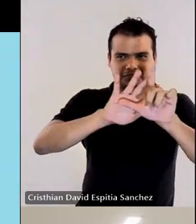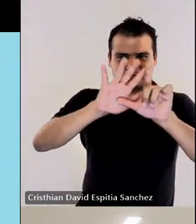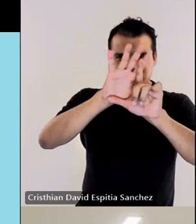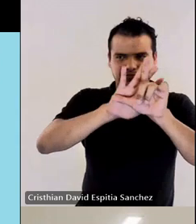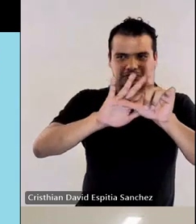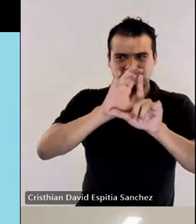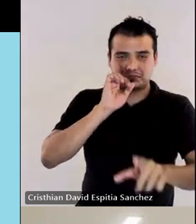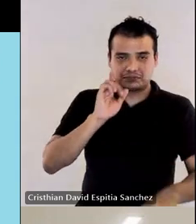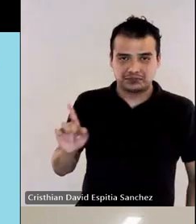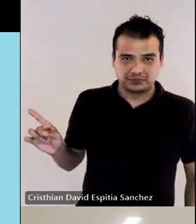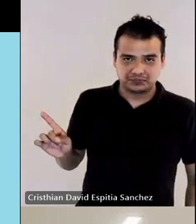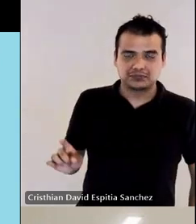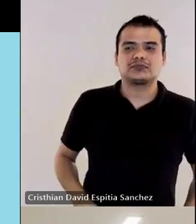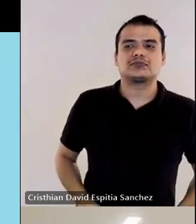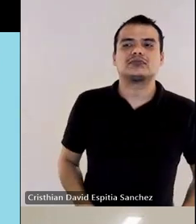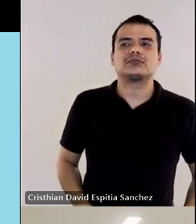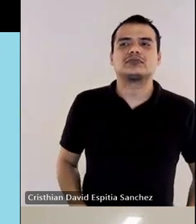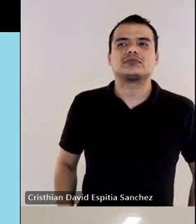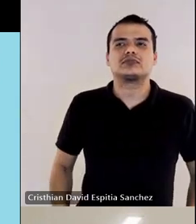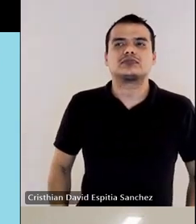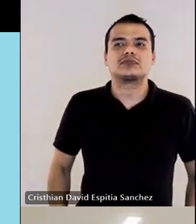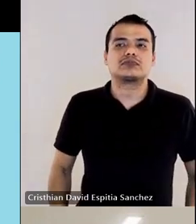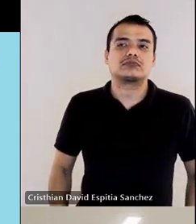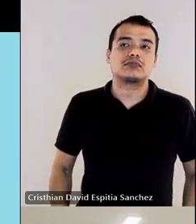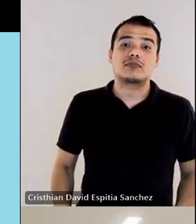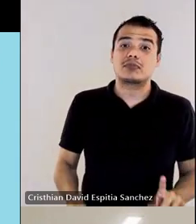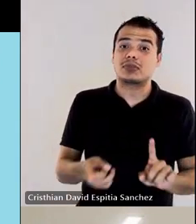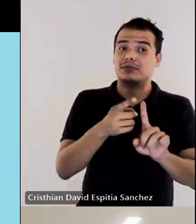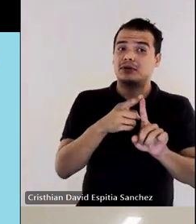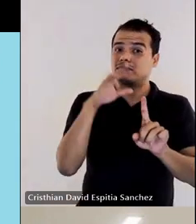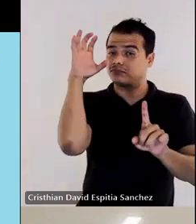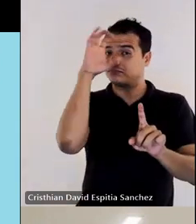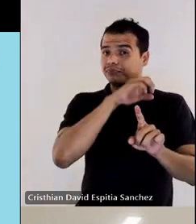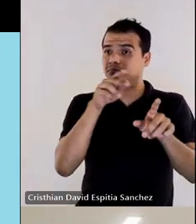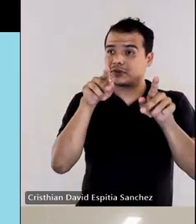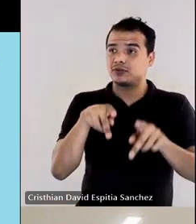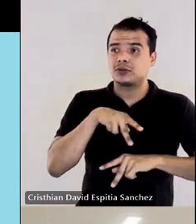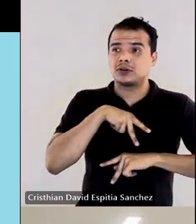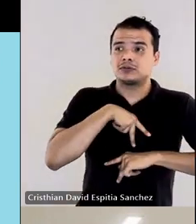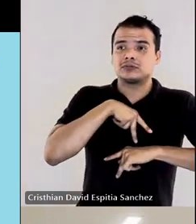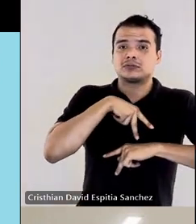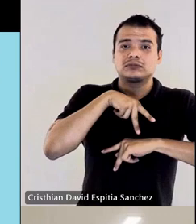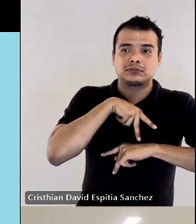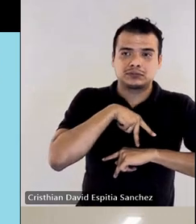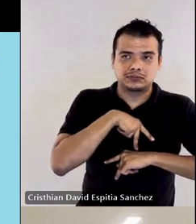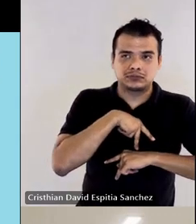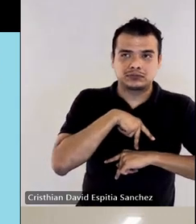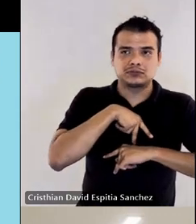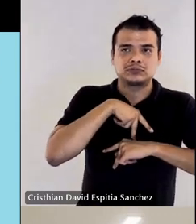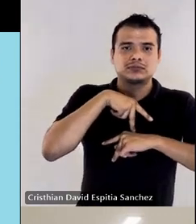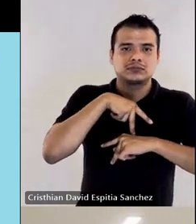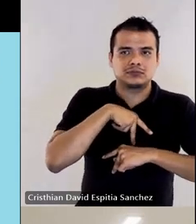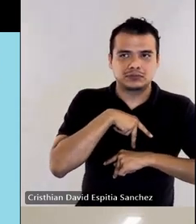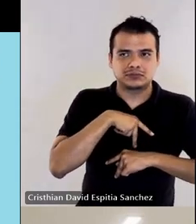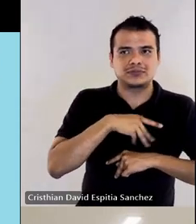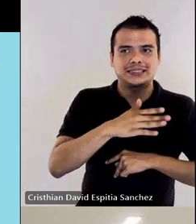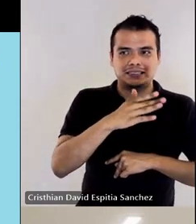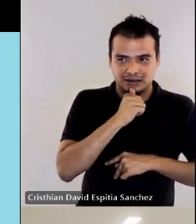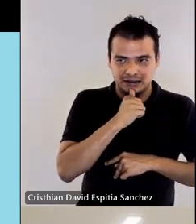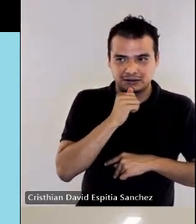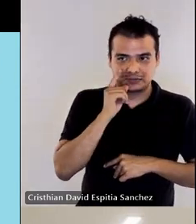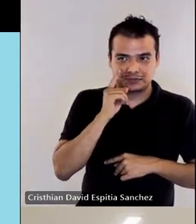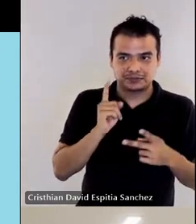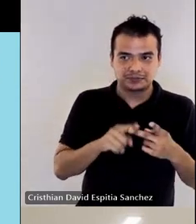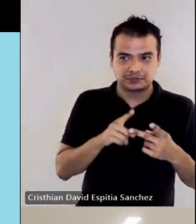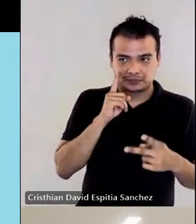Revise que el paciente no responde y no respira. Toque fuerte en los hombros,